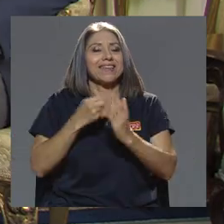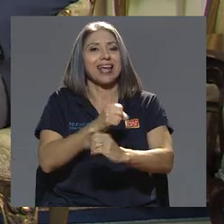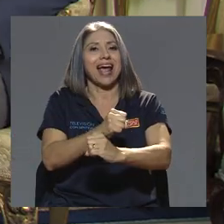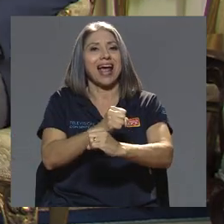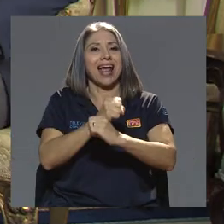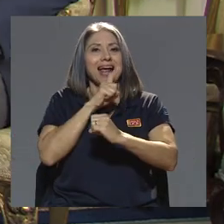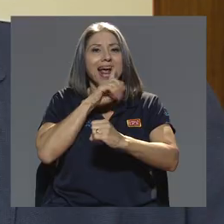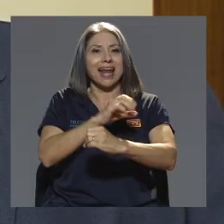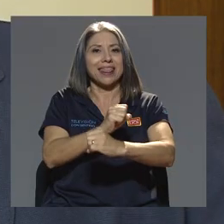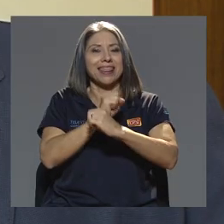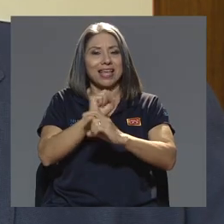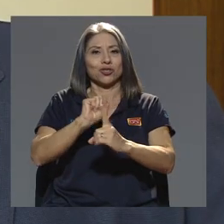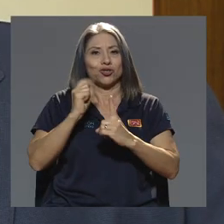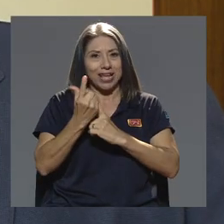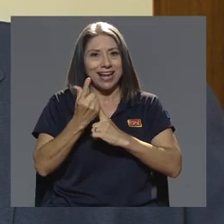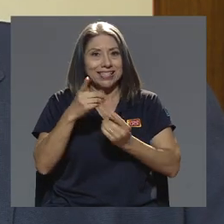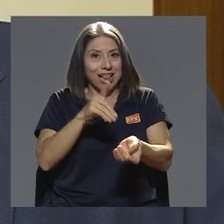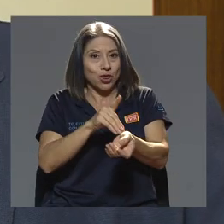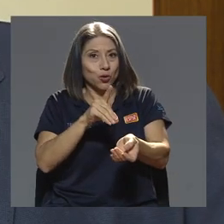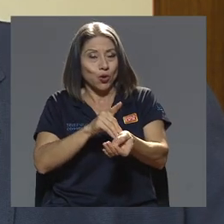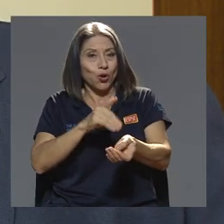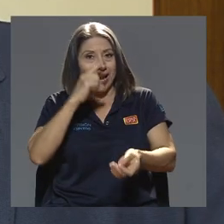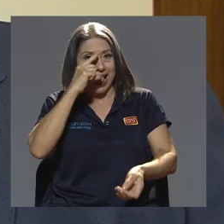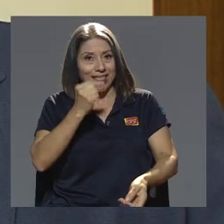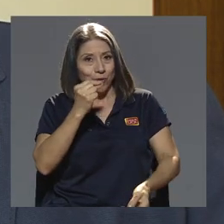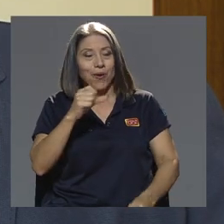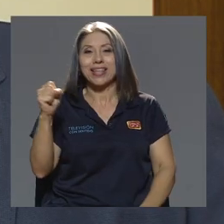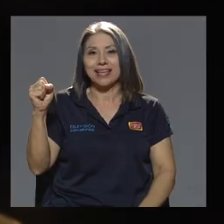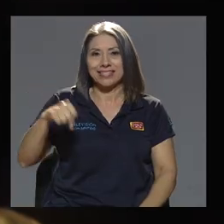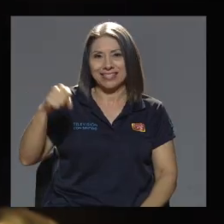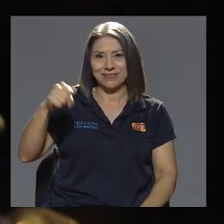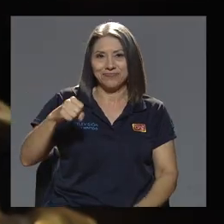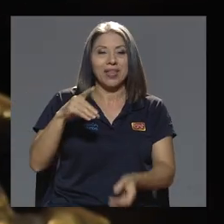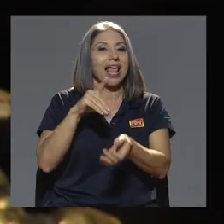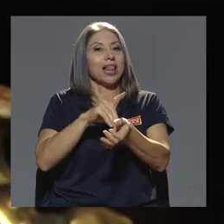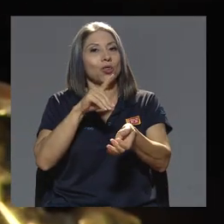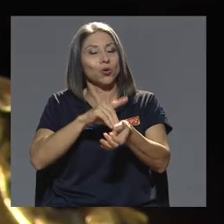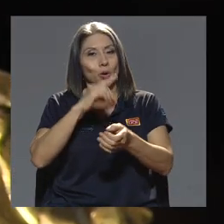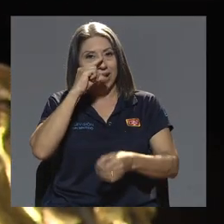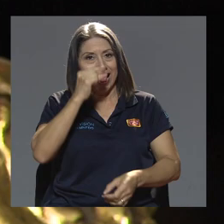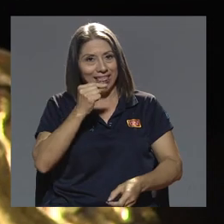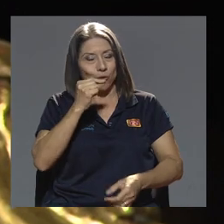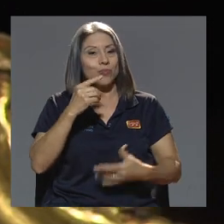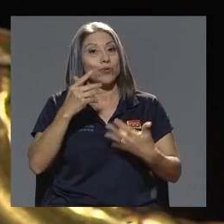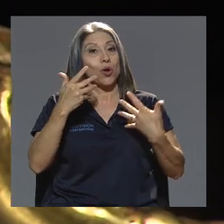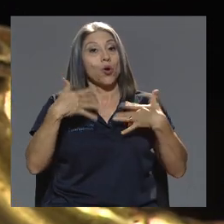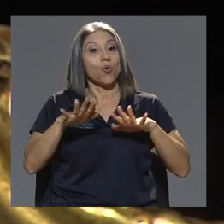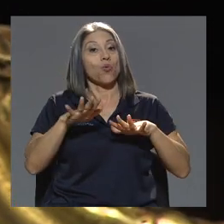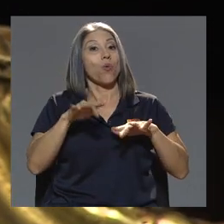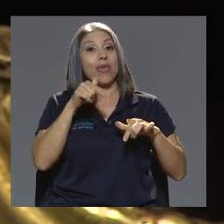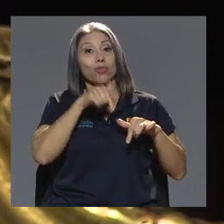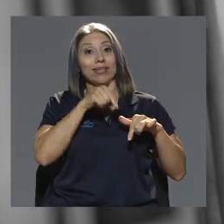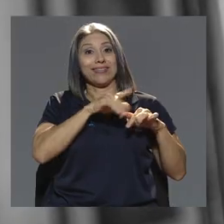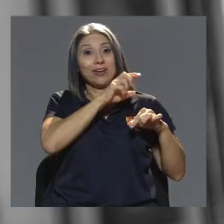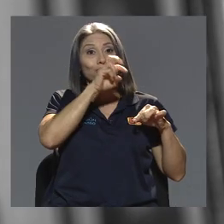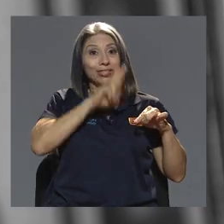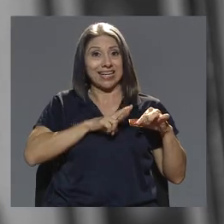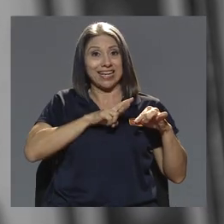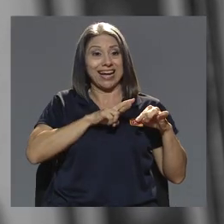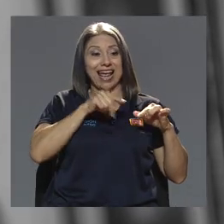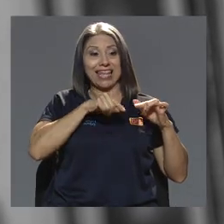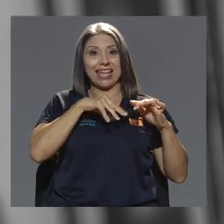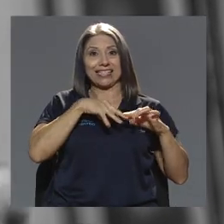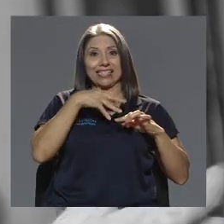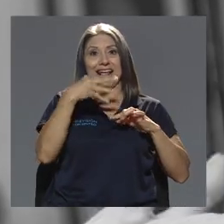el doctor Calderón Guardia. Calderón Guardia, sí. El doctor Calderón, después de salir de Costa Rica, vive un tiempo en